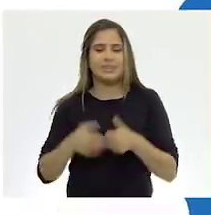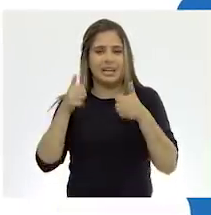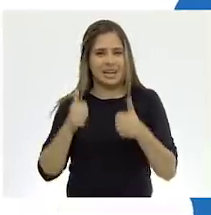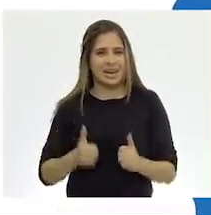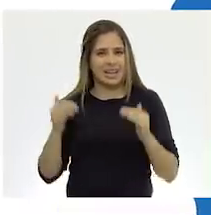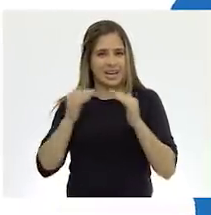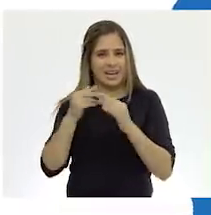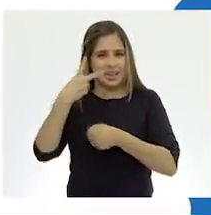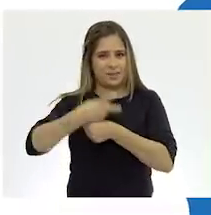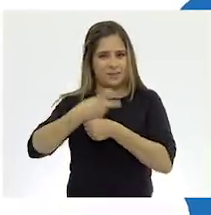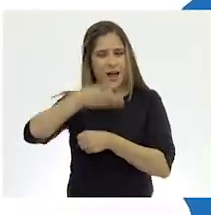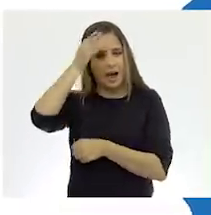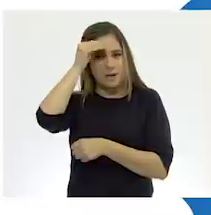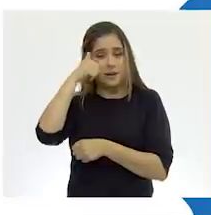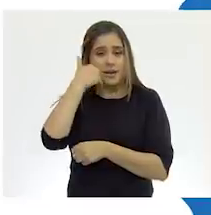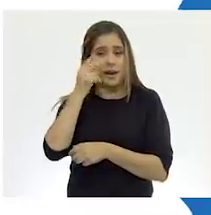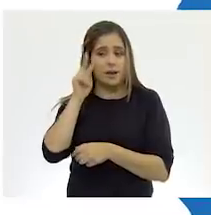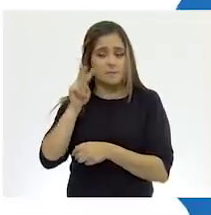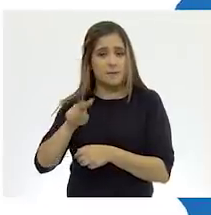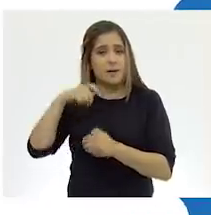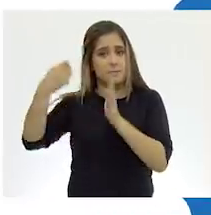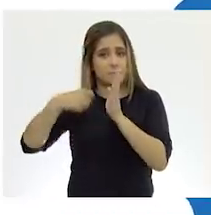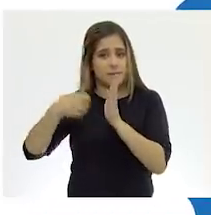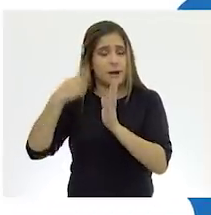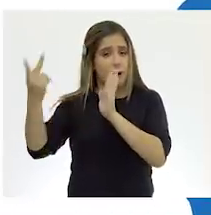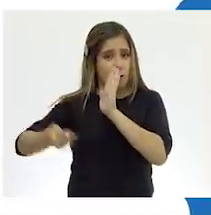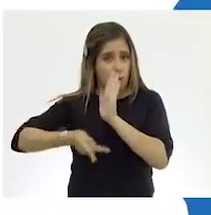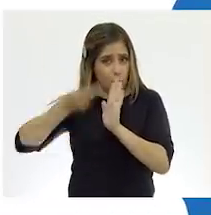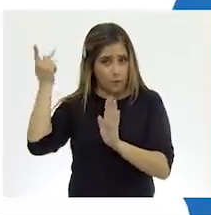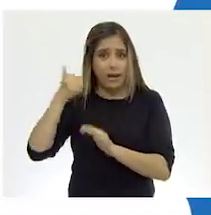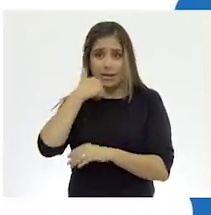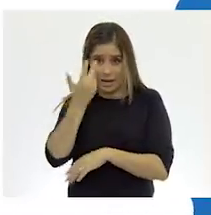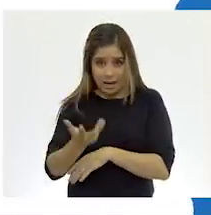Si quieres volver a ver los programas de Aprende en Casa 2, los puedes